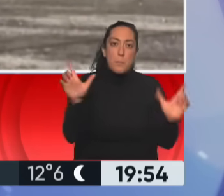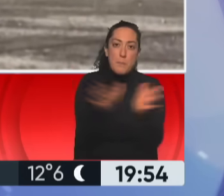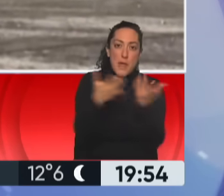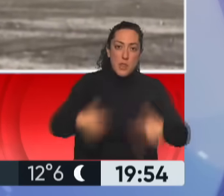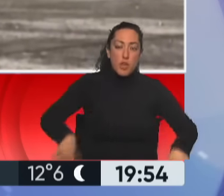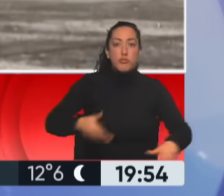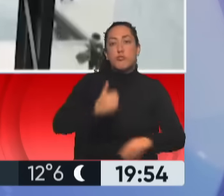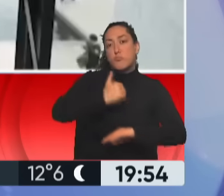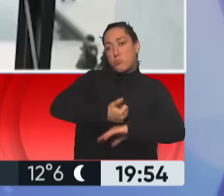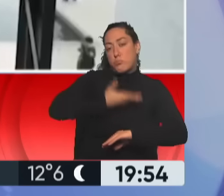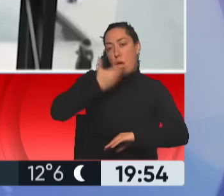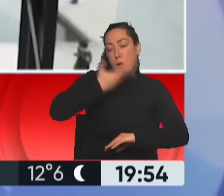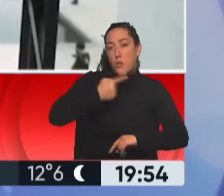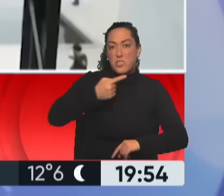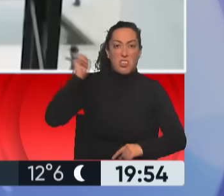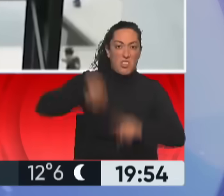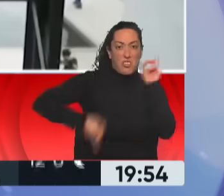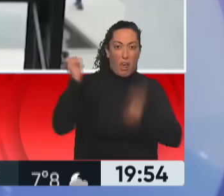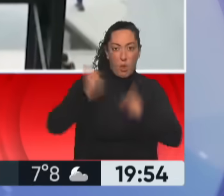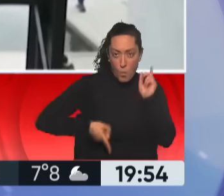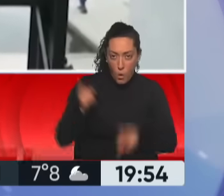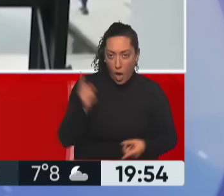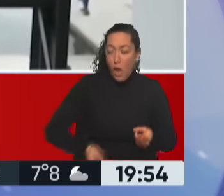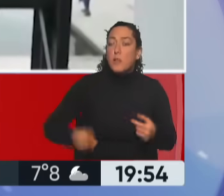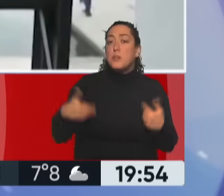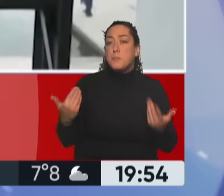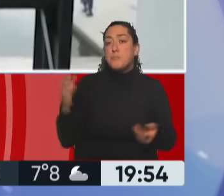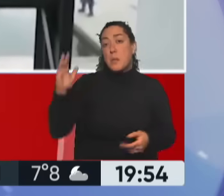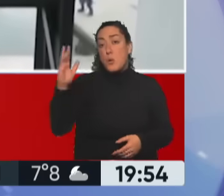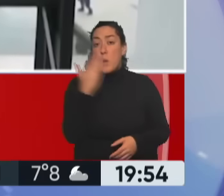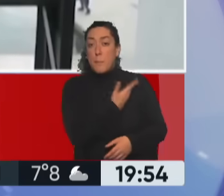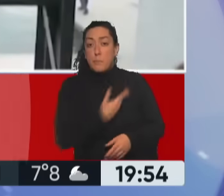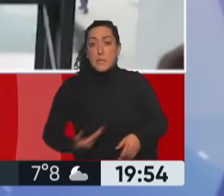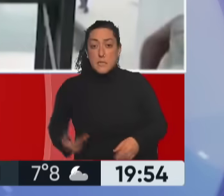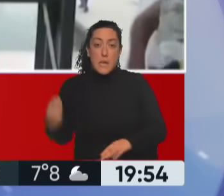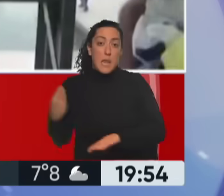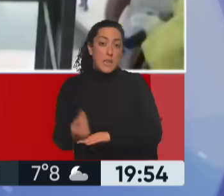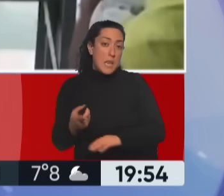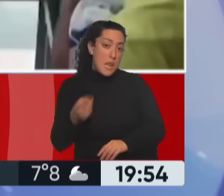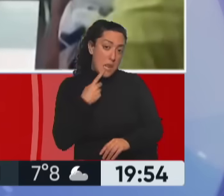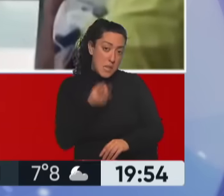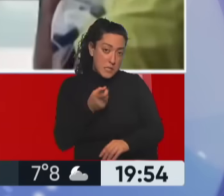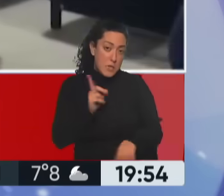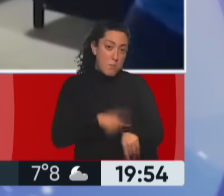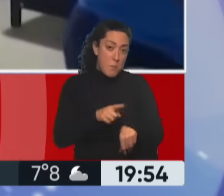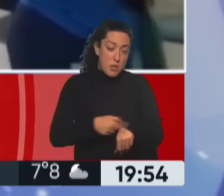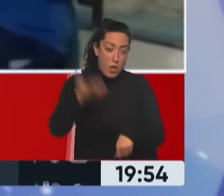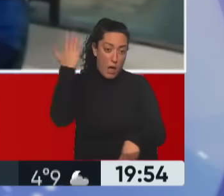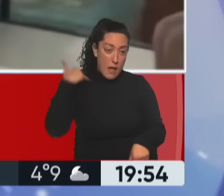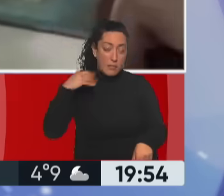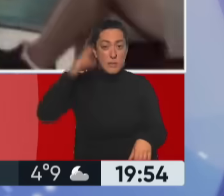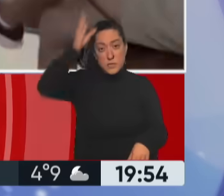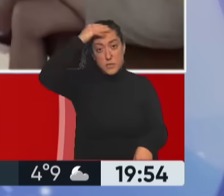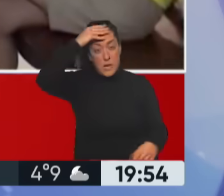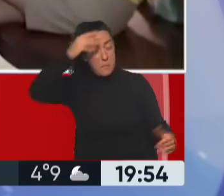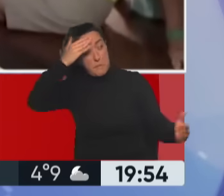esto directamente es una dictadura. Recordemos que lo que dice el presidente Lula da Silva, sobre todo cuando se enfrentó al mandatario Donald Trump,